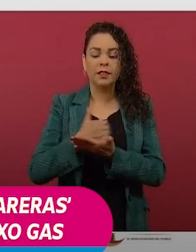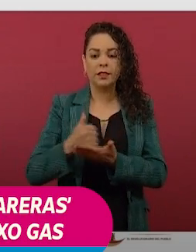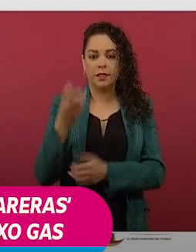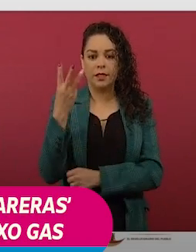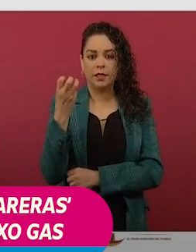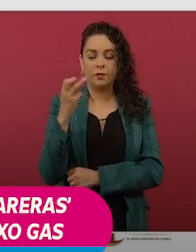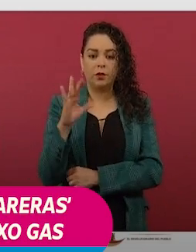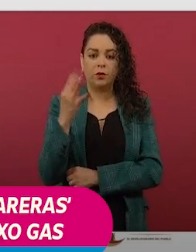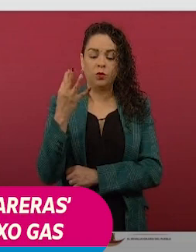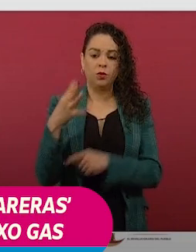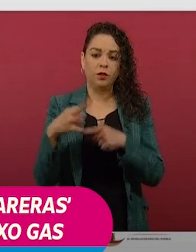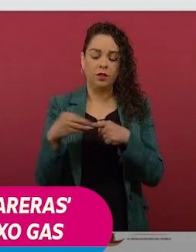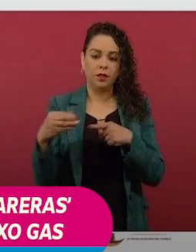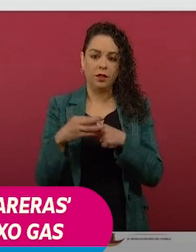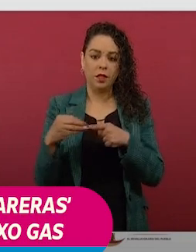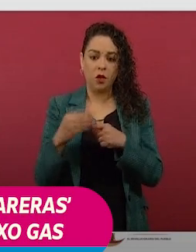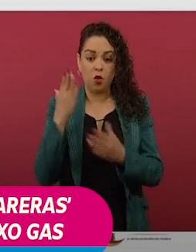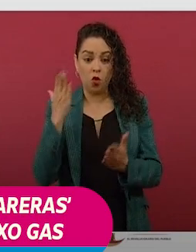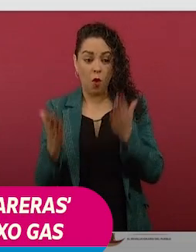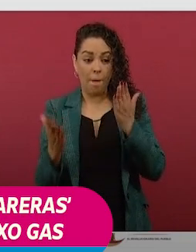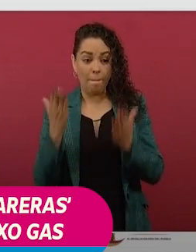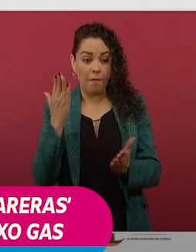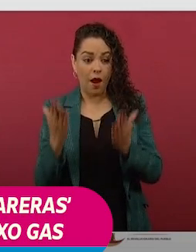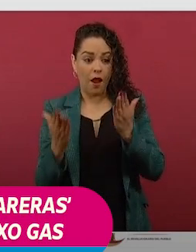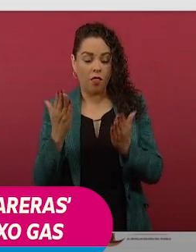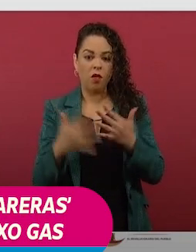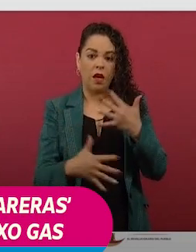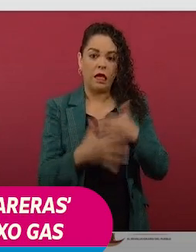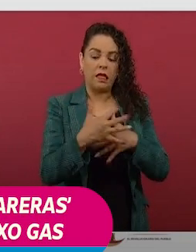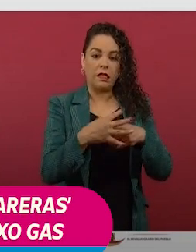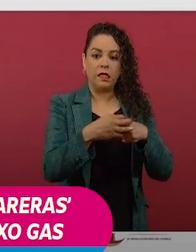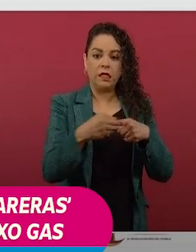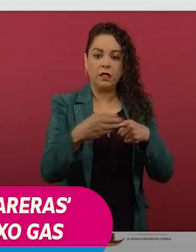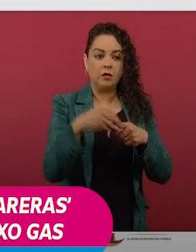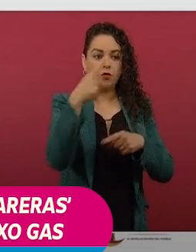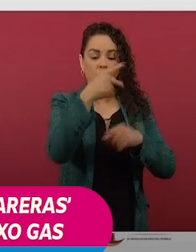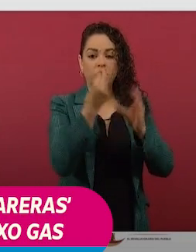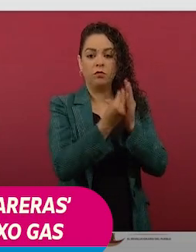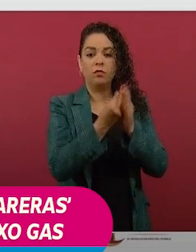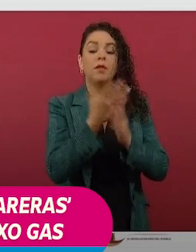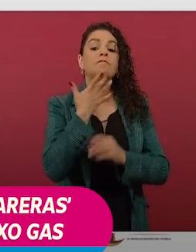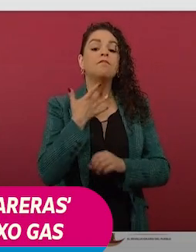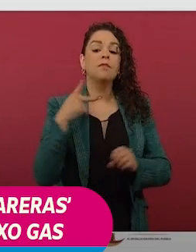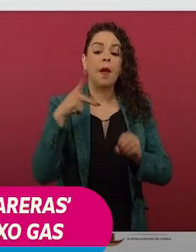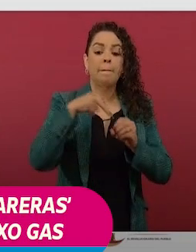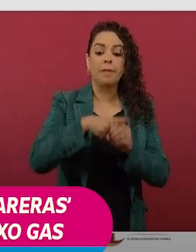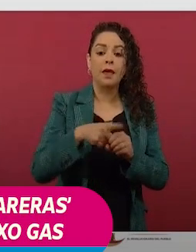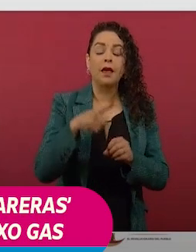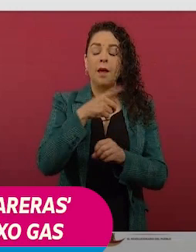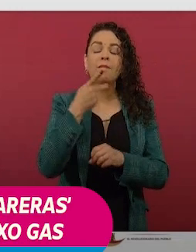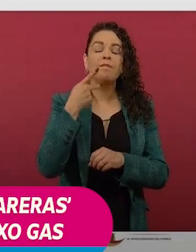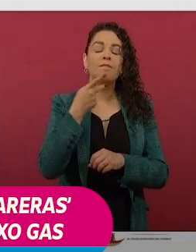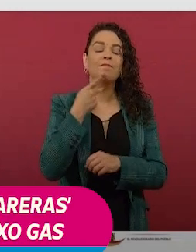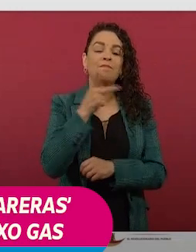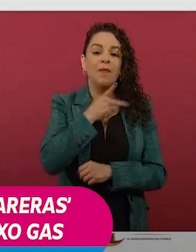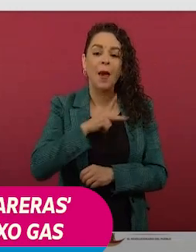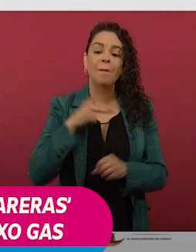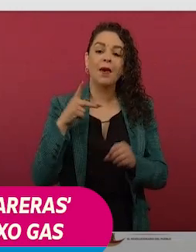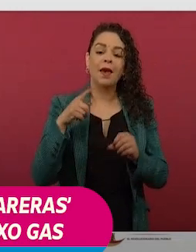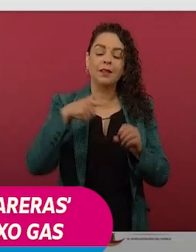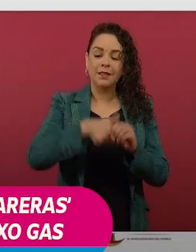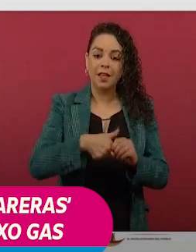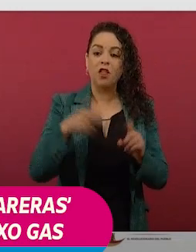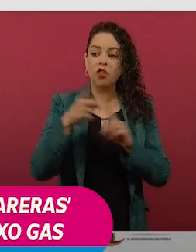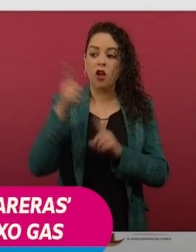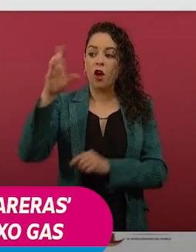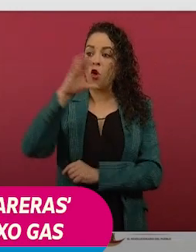54 centavos, comparado con el margen de 15 centavos de franquicia Pemex en Coatzacoalcos, Veracruz, donde en consecuencia mucho más